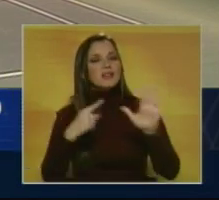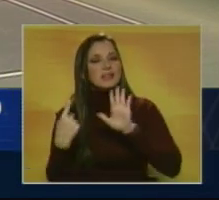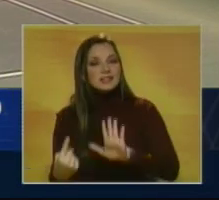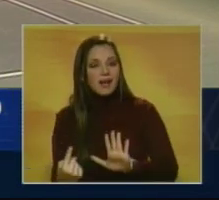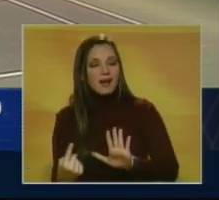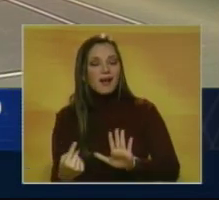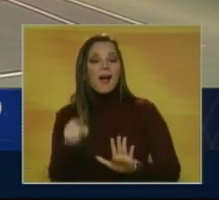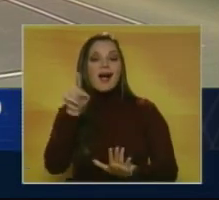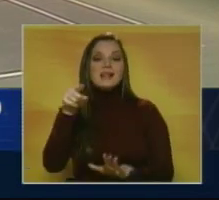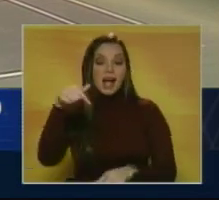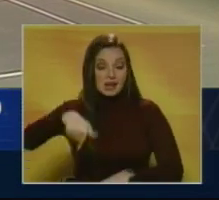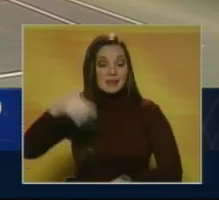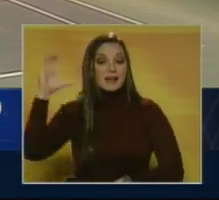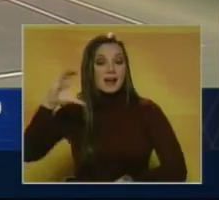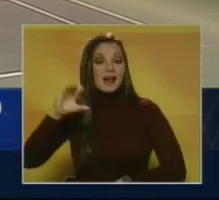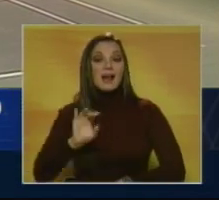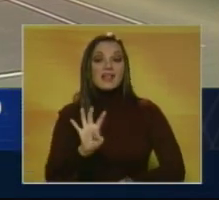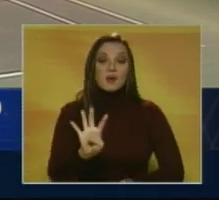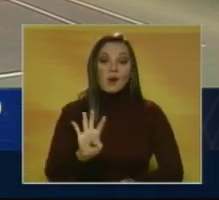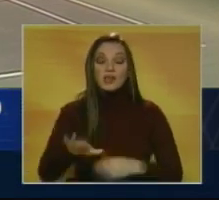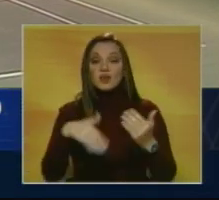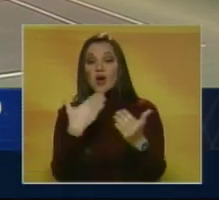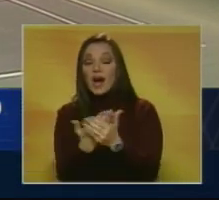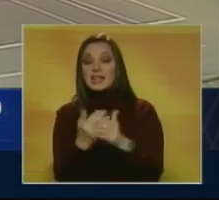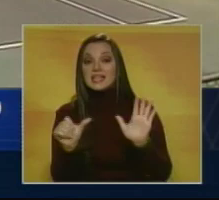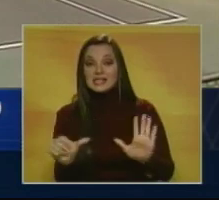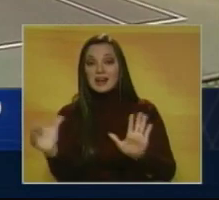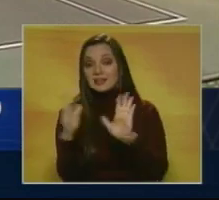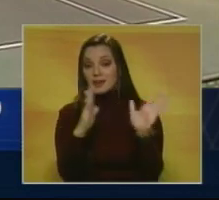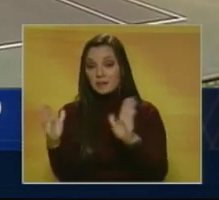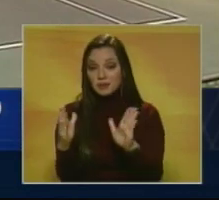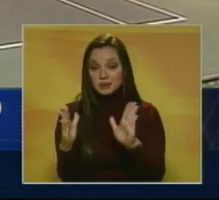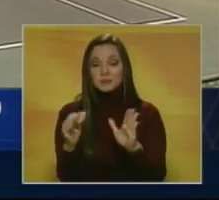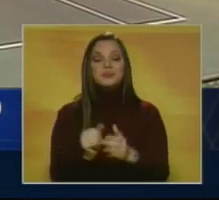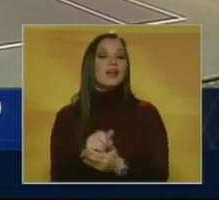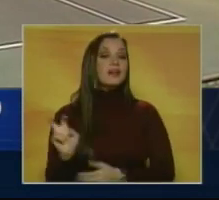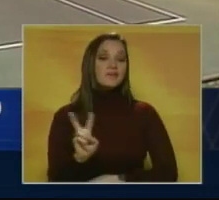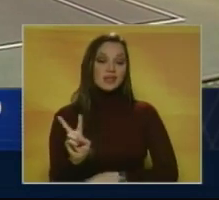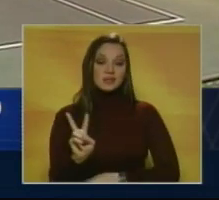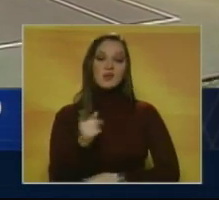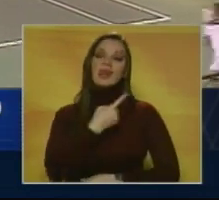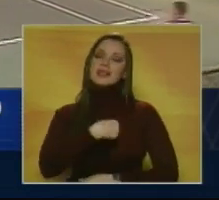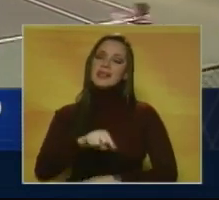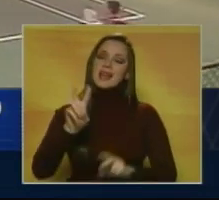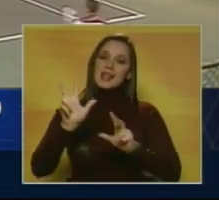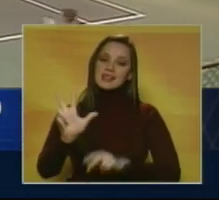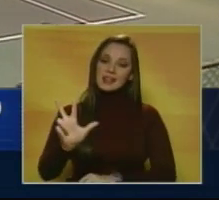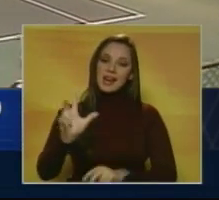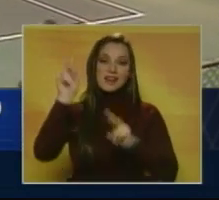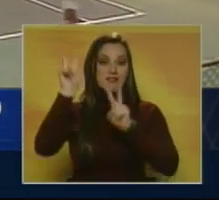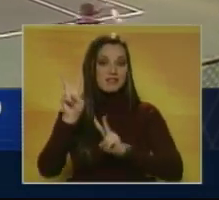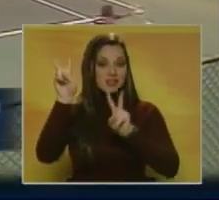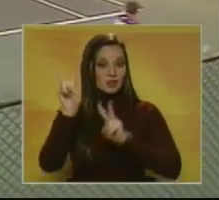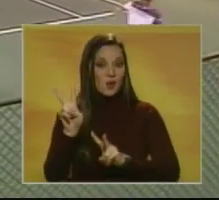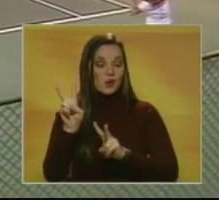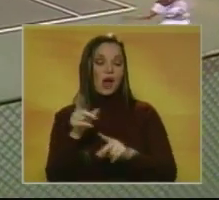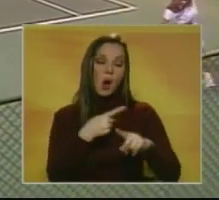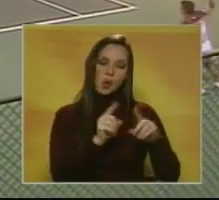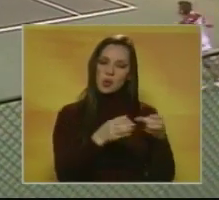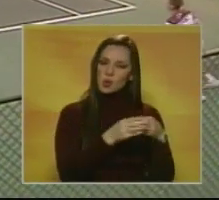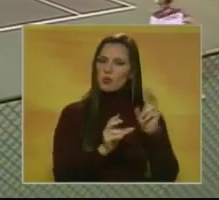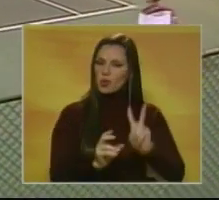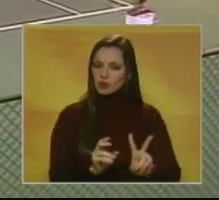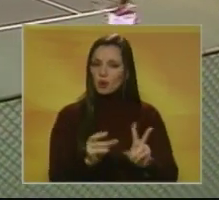La serie se realizará en Caracas del 4 al 6 de marzo. Venezuela lidera la serie 3-2. Uno de los triunfos fue en la última